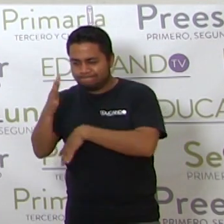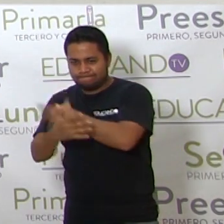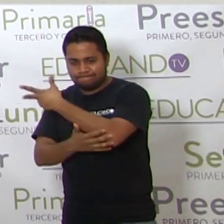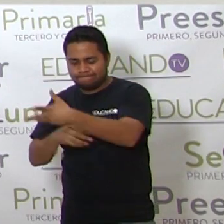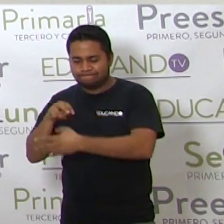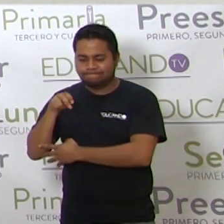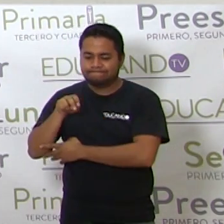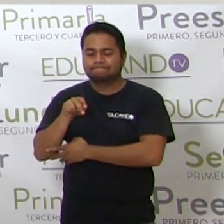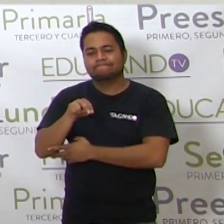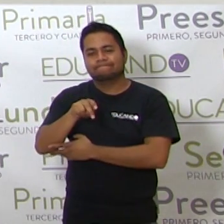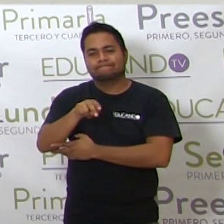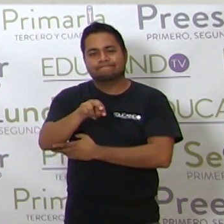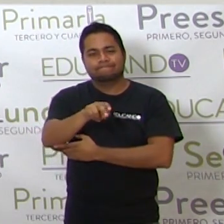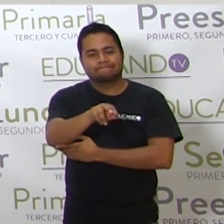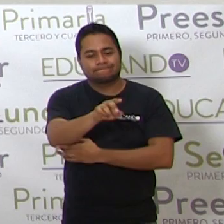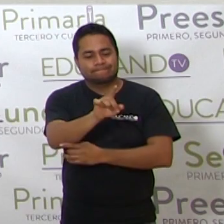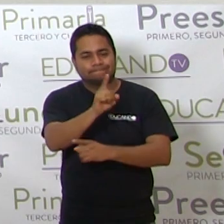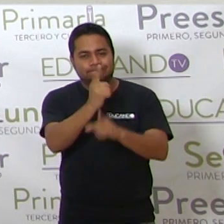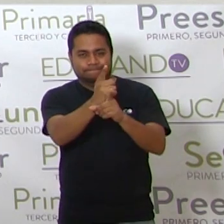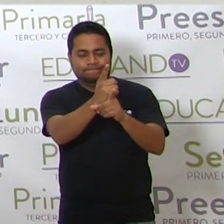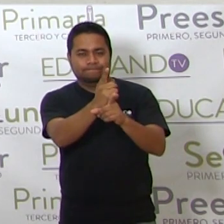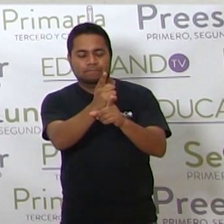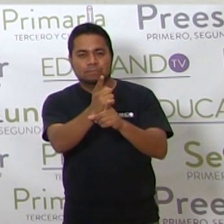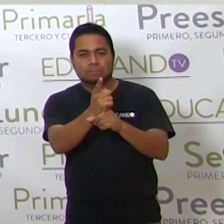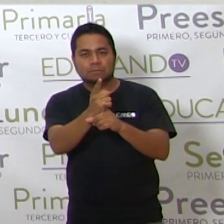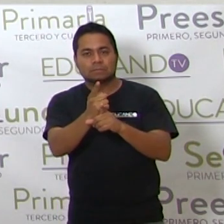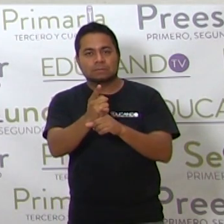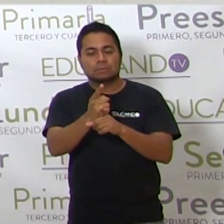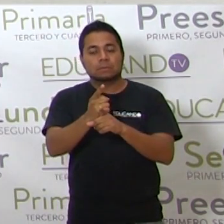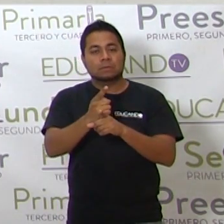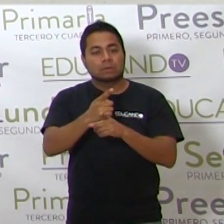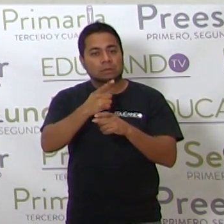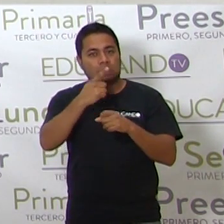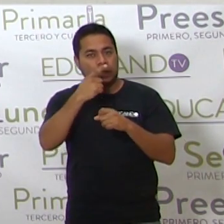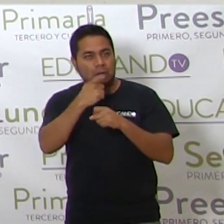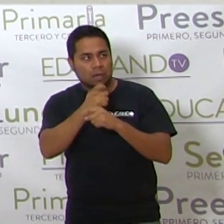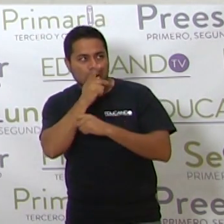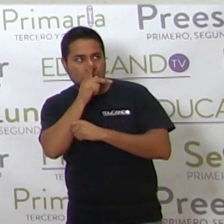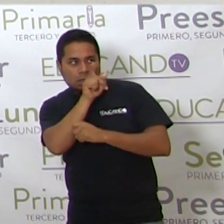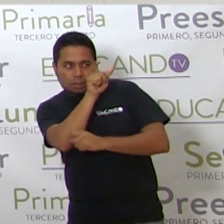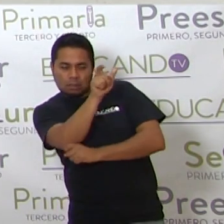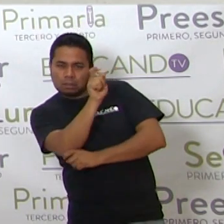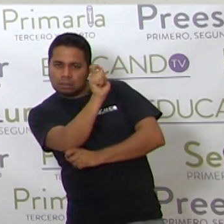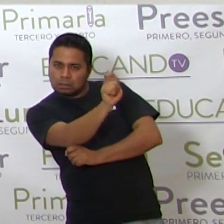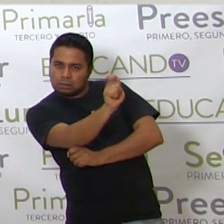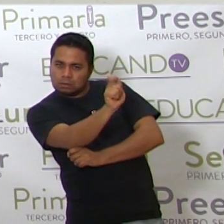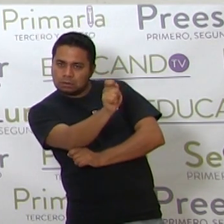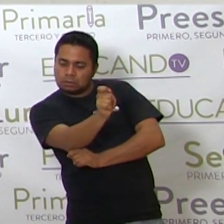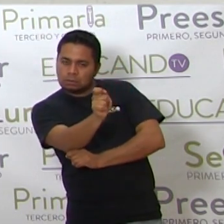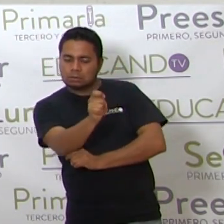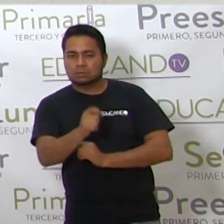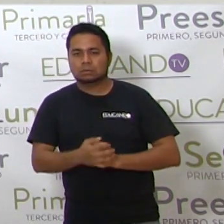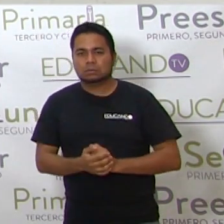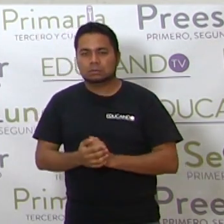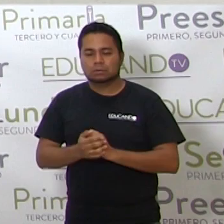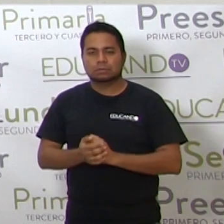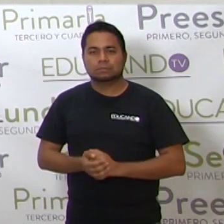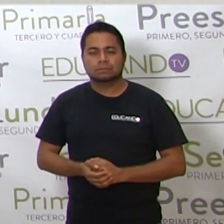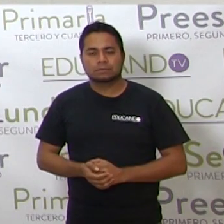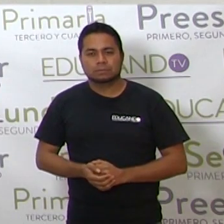primeras palabras de la descripción de la escenografía el interior de